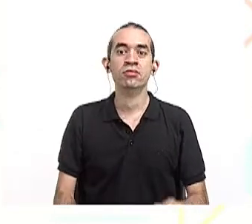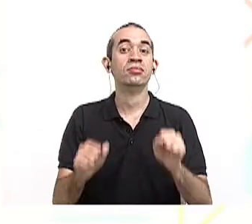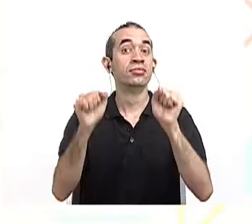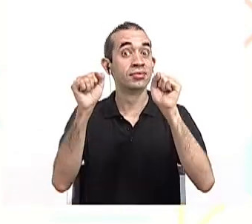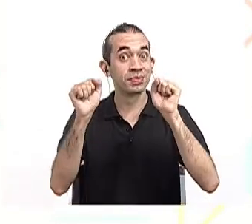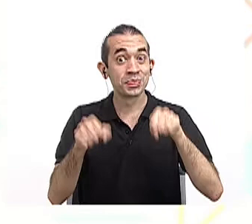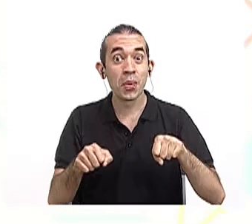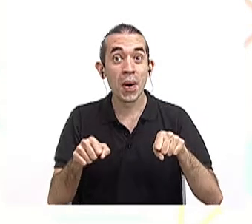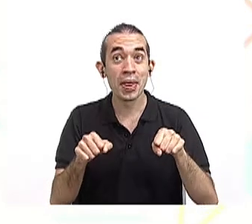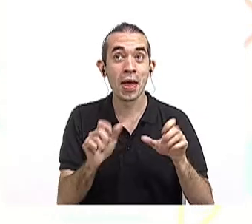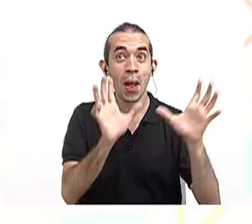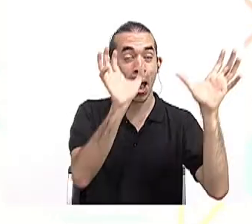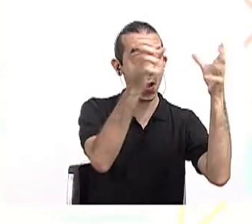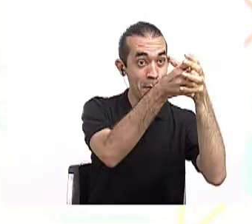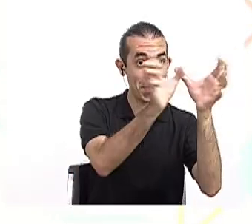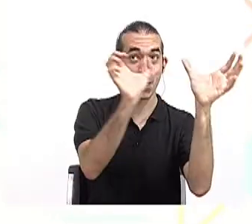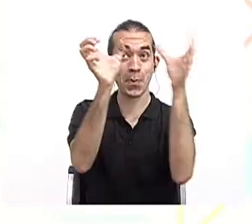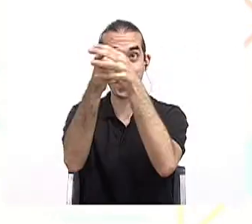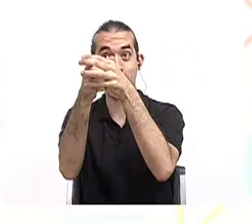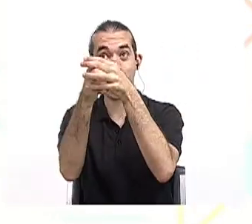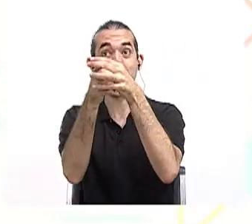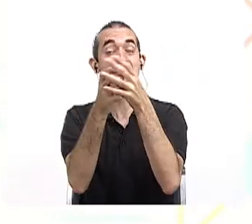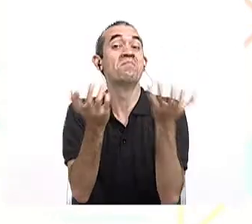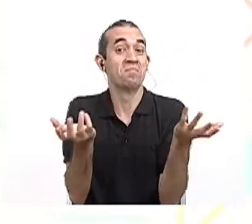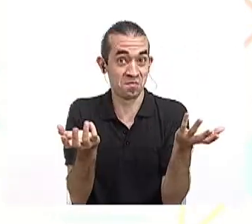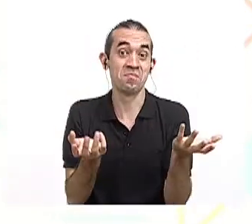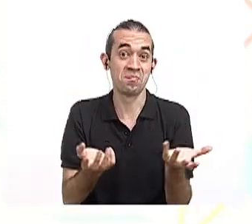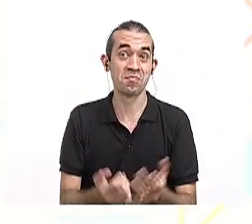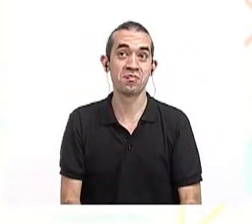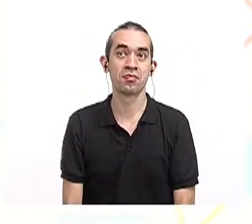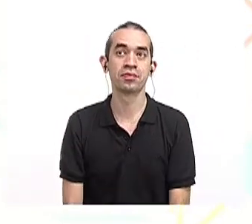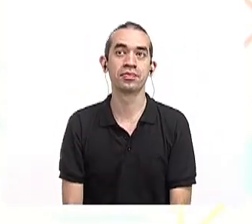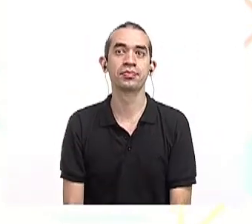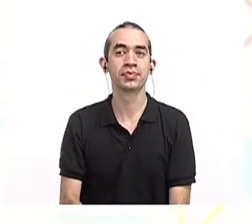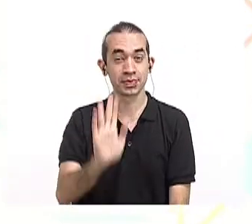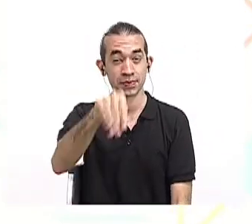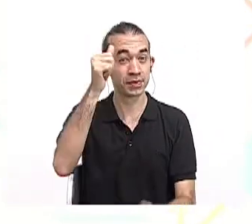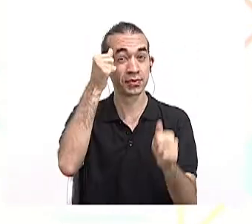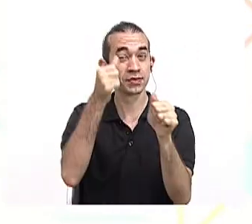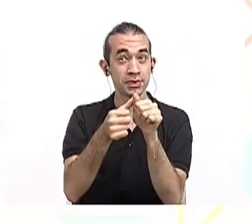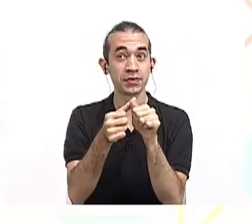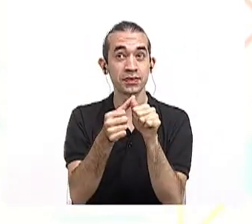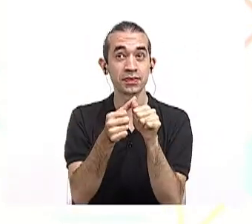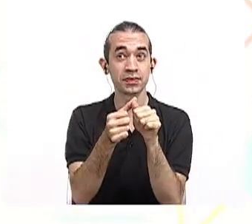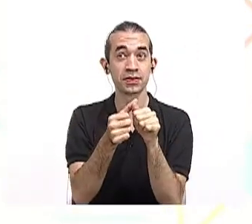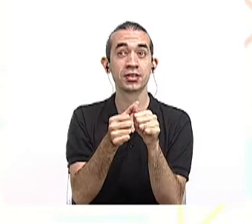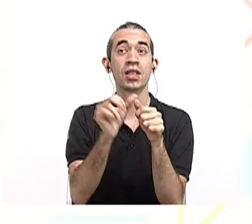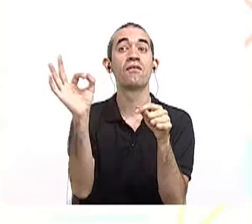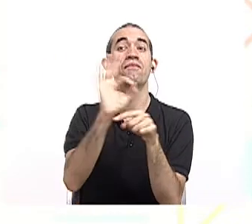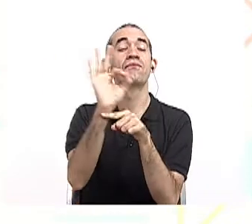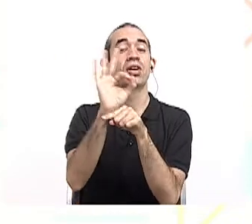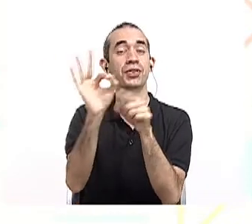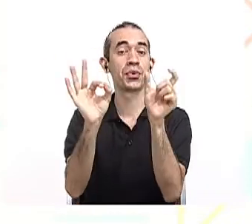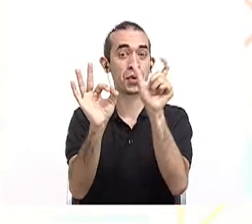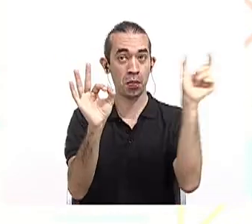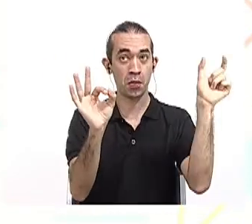podemos agrupar los términos. Recuerdan, buscar un factor común